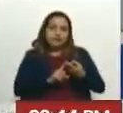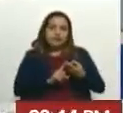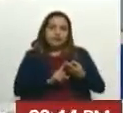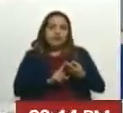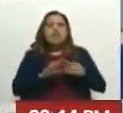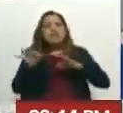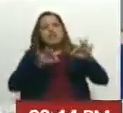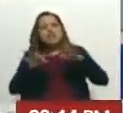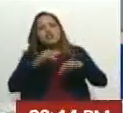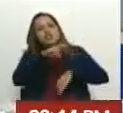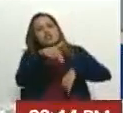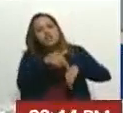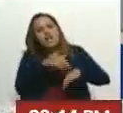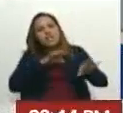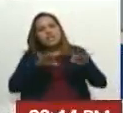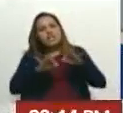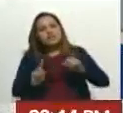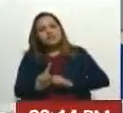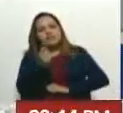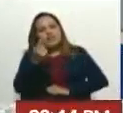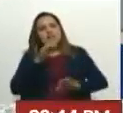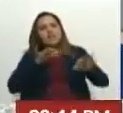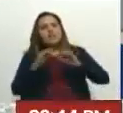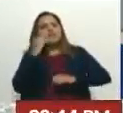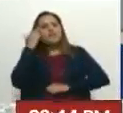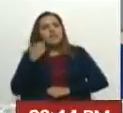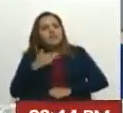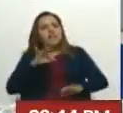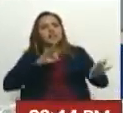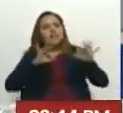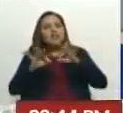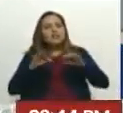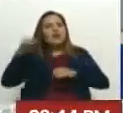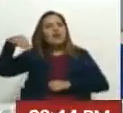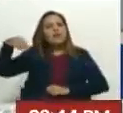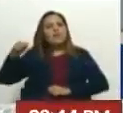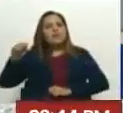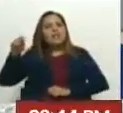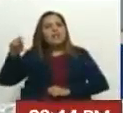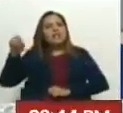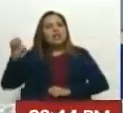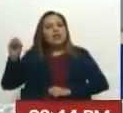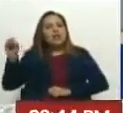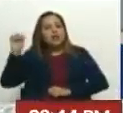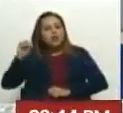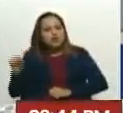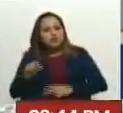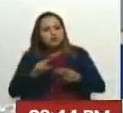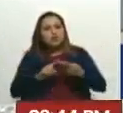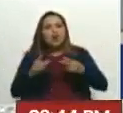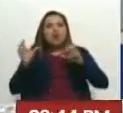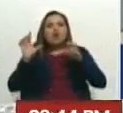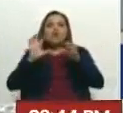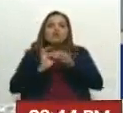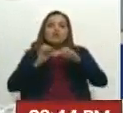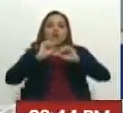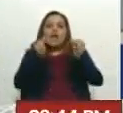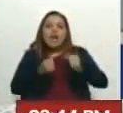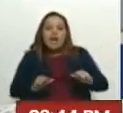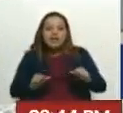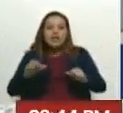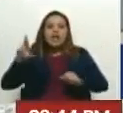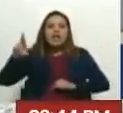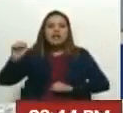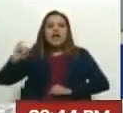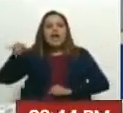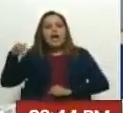el Teatro Nacional, el Teatro Principal, el Teatro Bolívar, el Teatro Alberto de Paz y Mateos, Rajatabla, UNEARTE, con la Sala Ana Julia Rojas, la